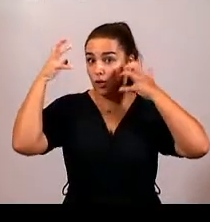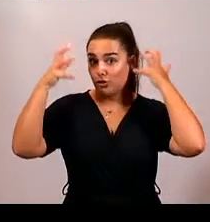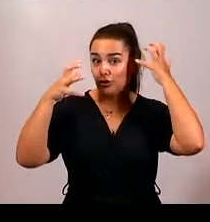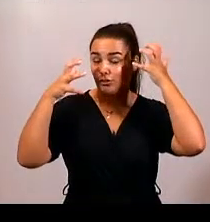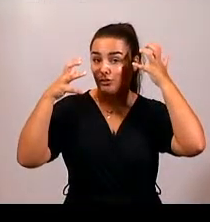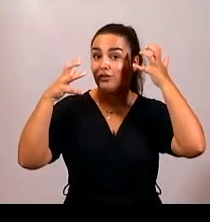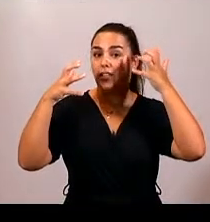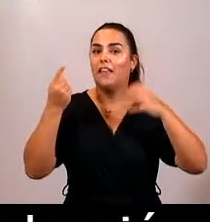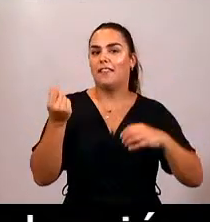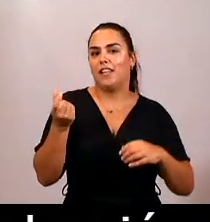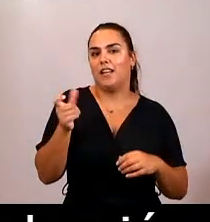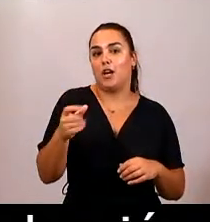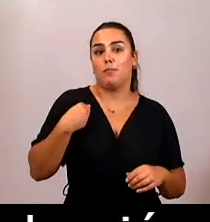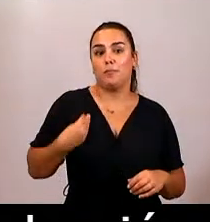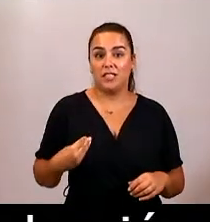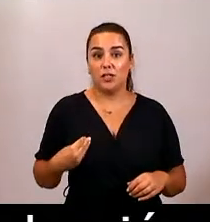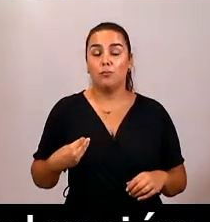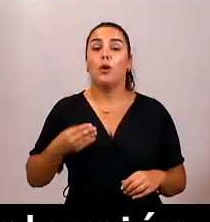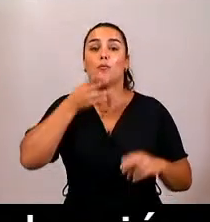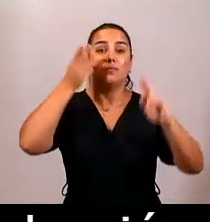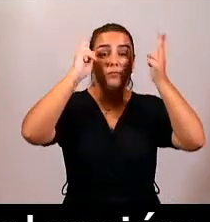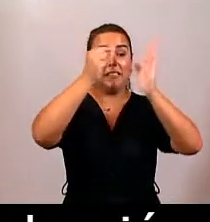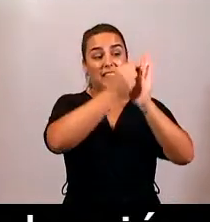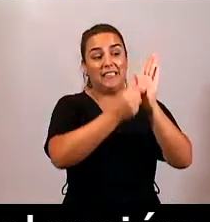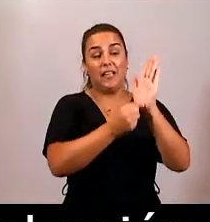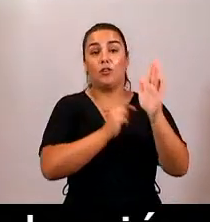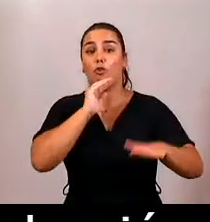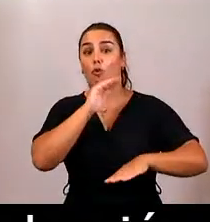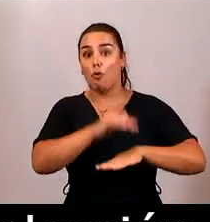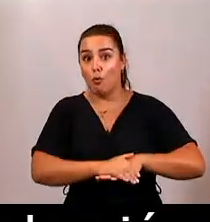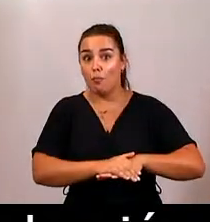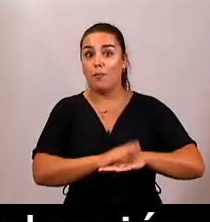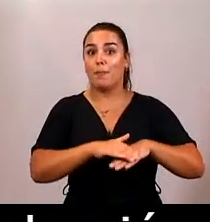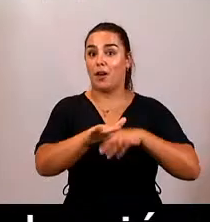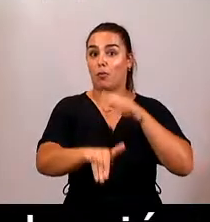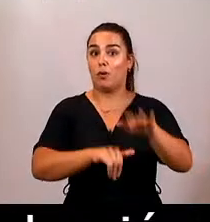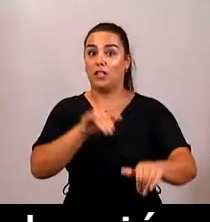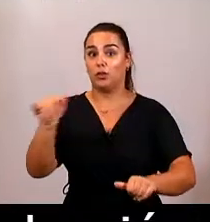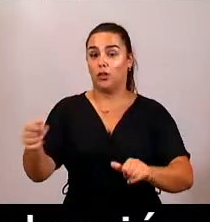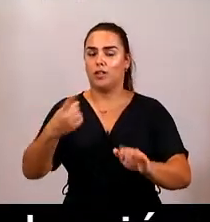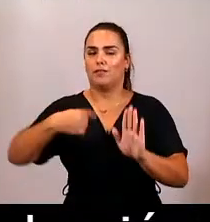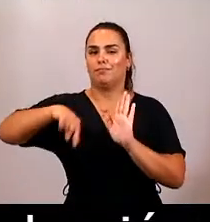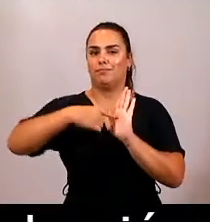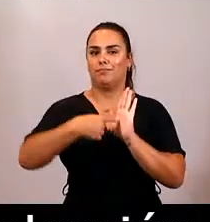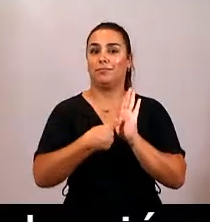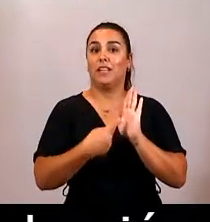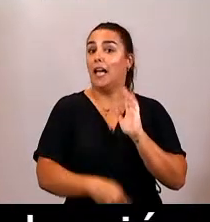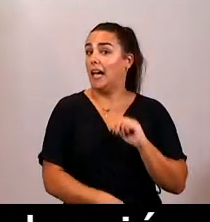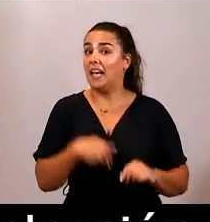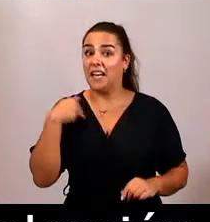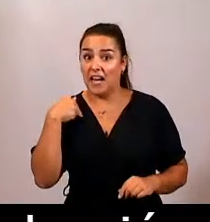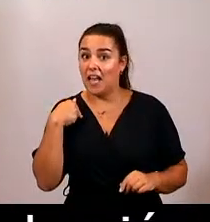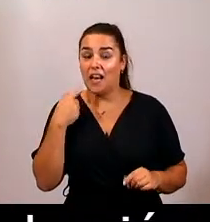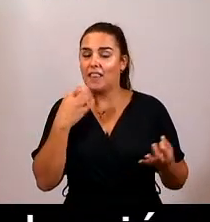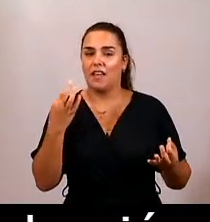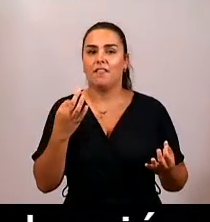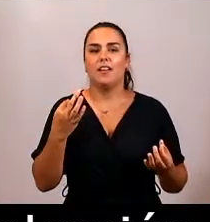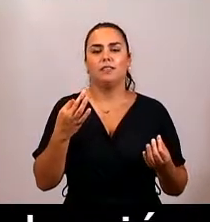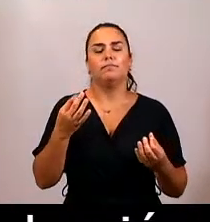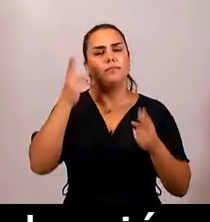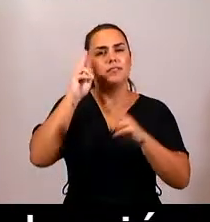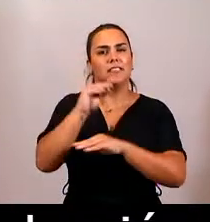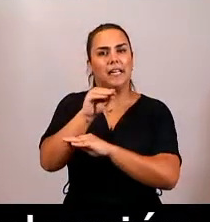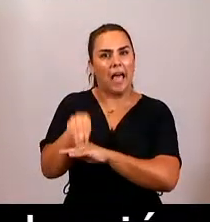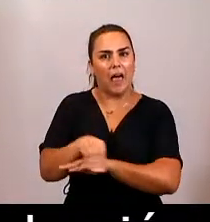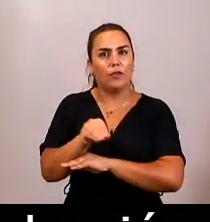esa cantidad por cada equino que cumpla los criterios establecidos en la convocatoria, que en líneas generales deben ser ejemplares